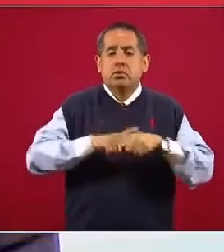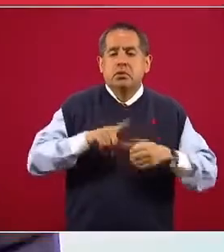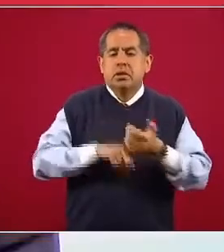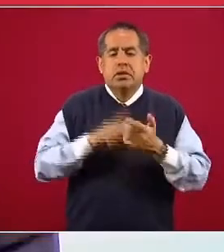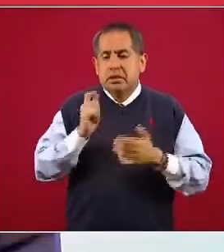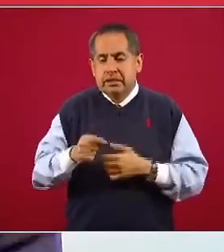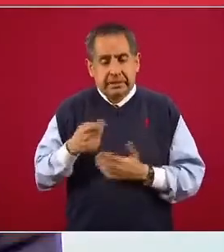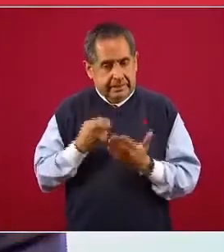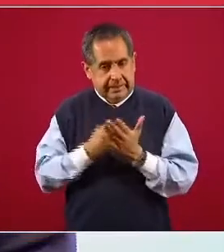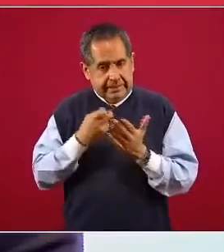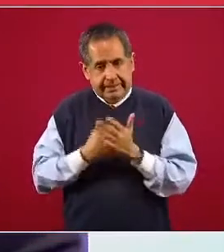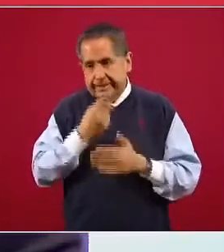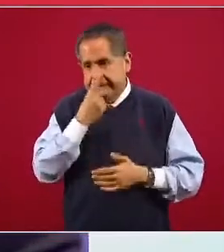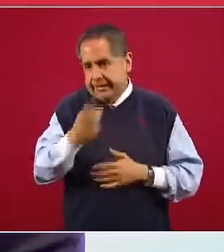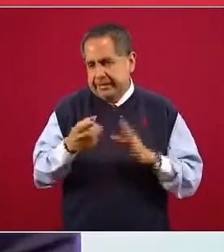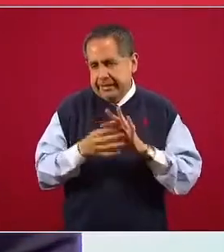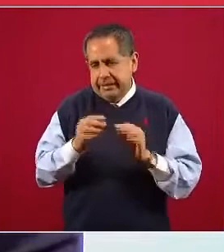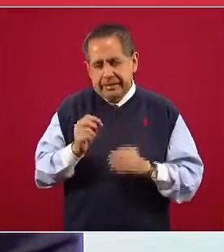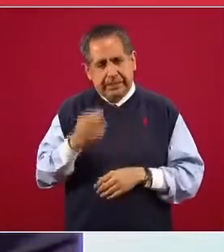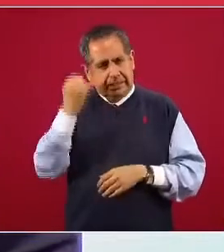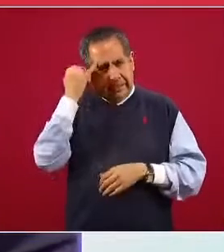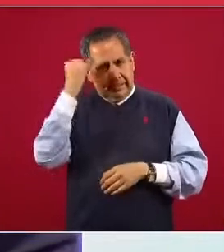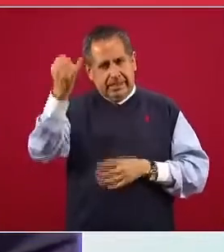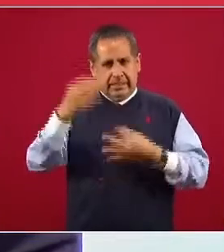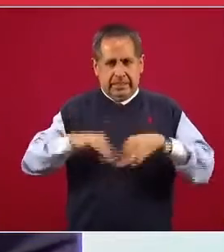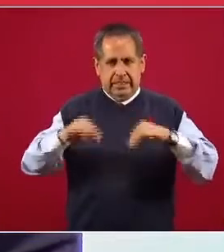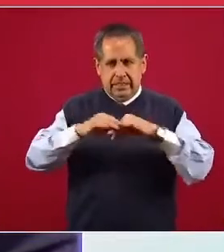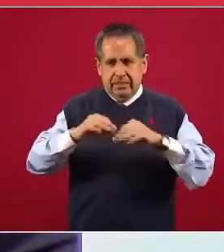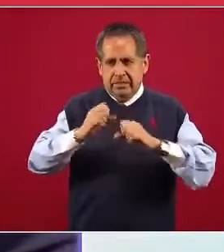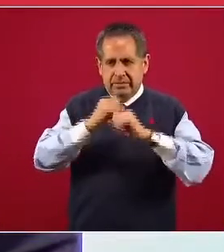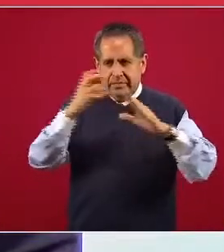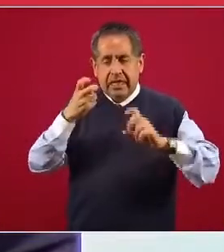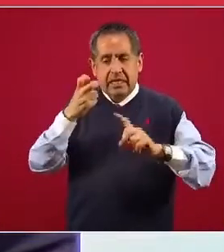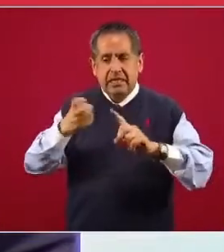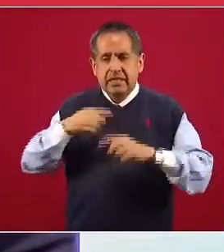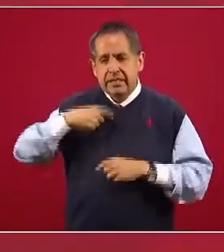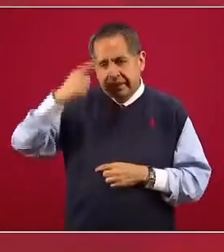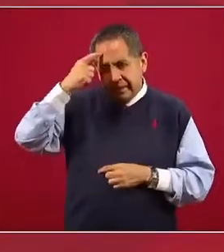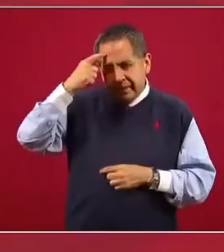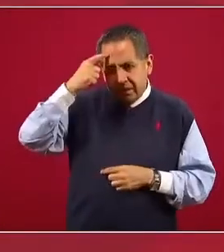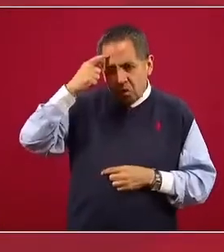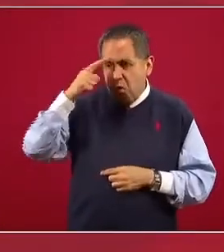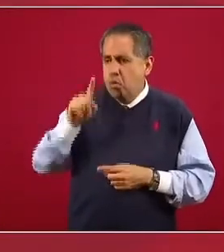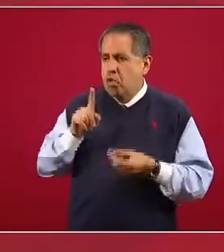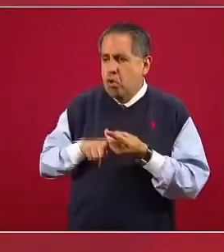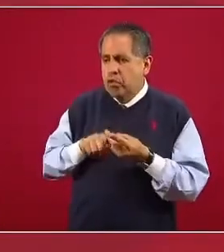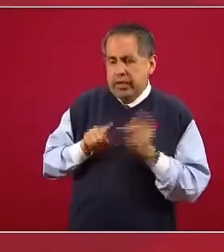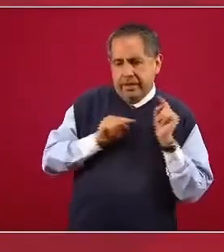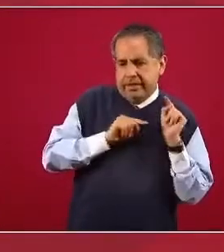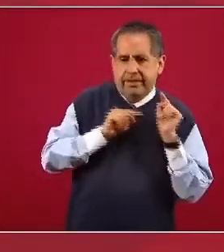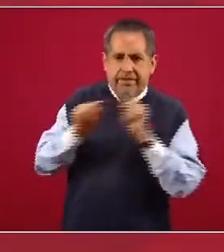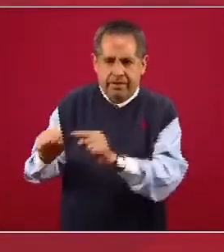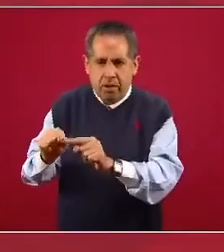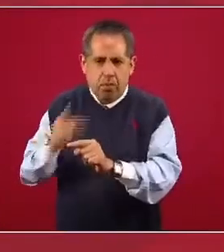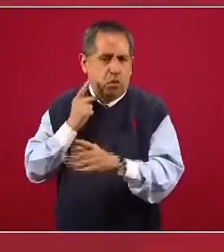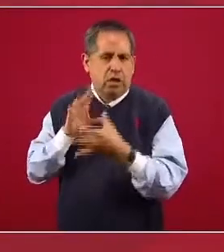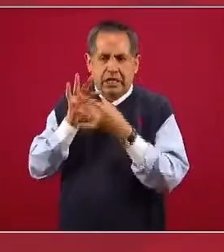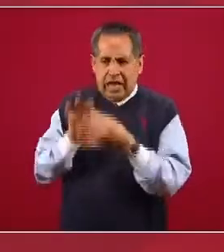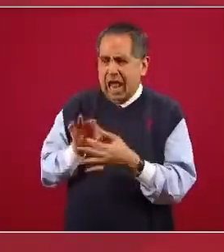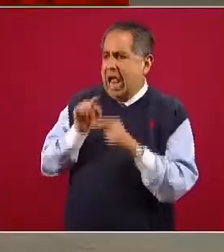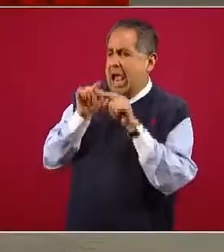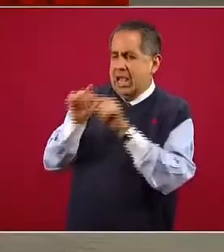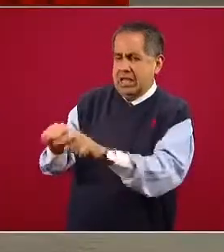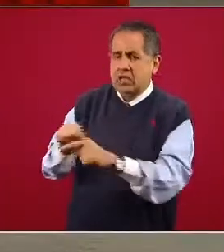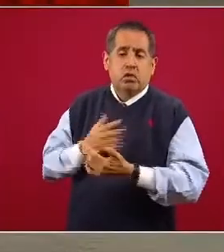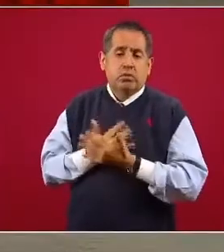gobierno, precisamente esa es la visión. La visión es lo que le llamamos la territorialización de la política pública.